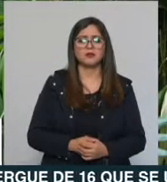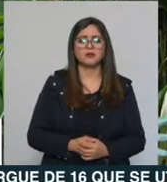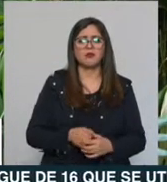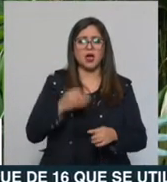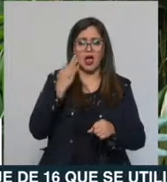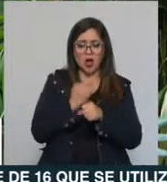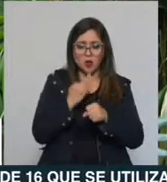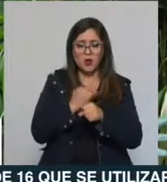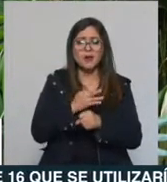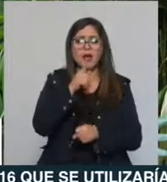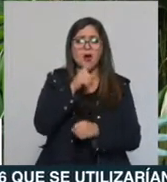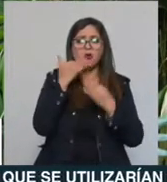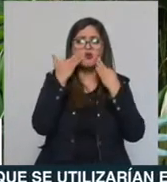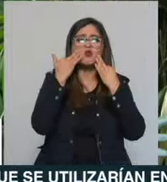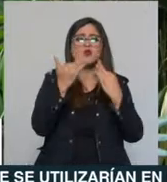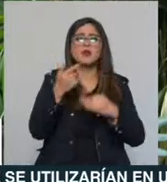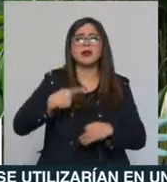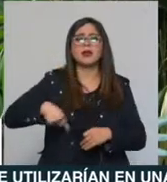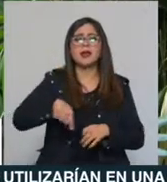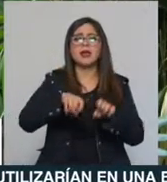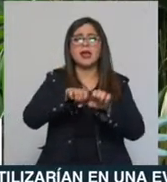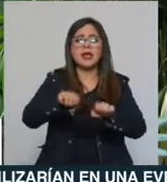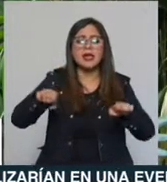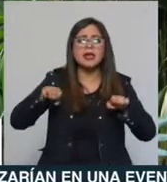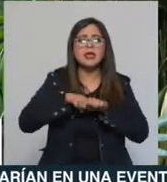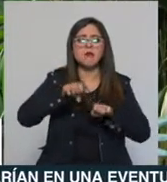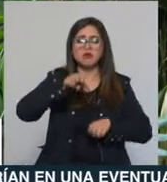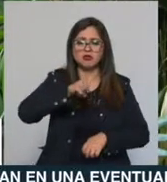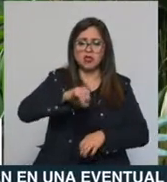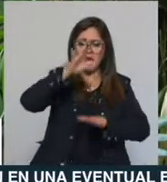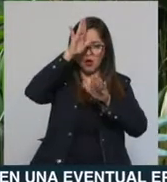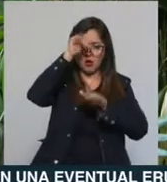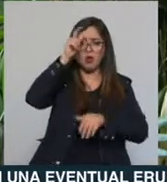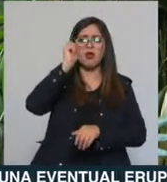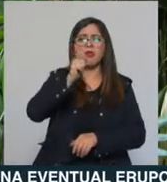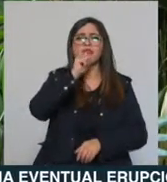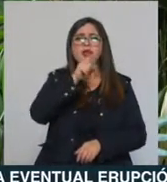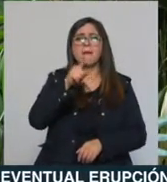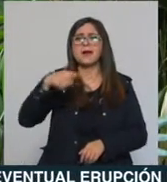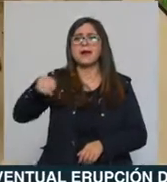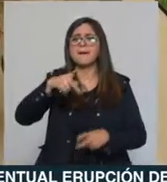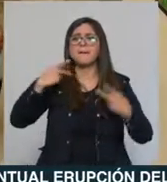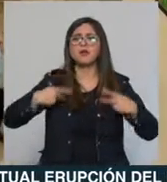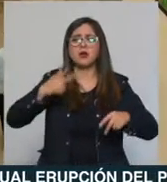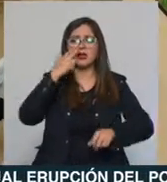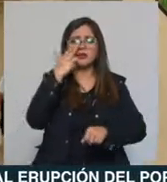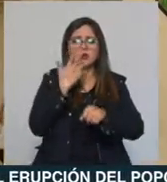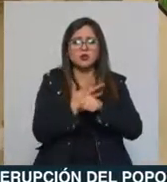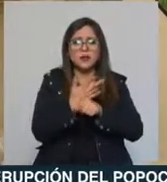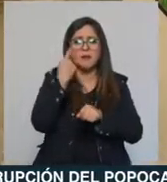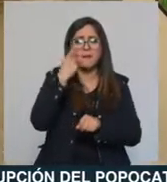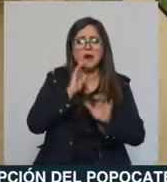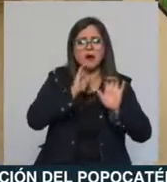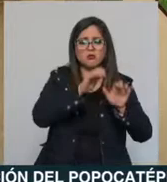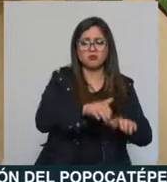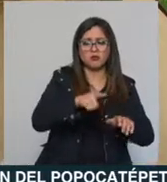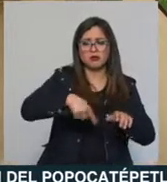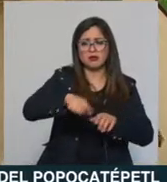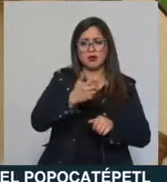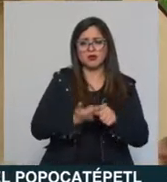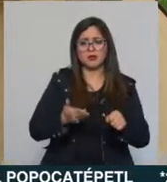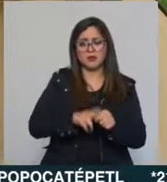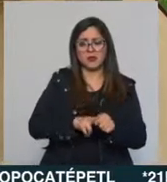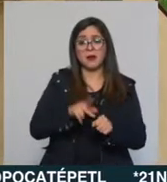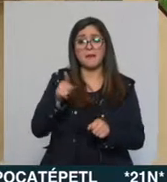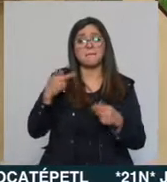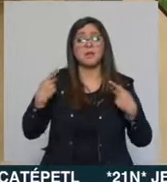equipo comprometido, hubo una muy alta responsabilidad de los usuarios y organizaciones civiles. Los usuarios se mostraron